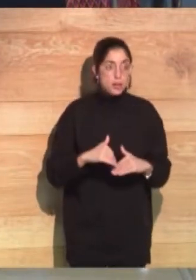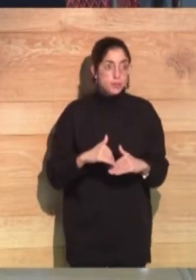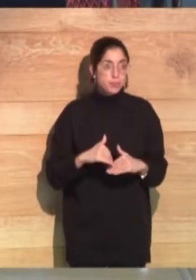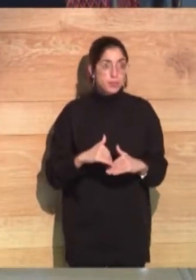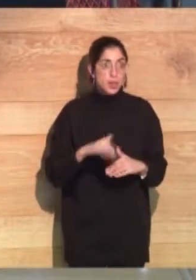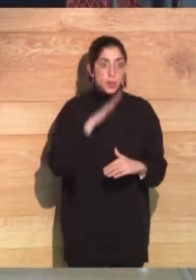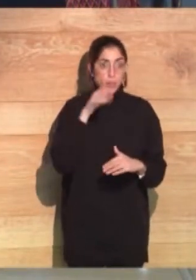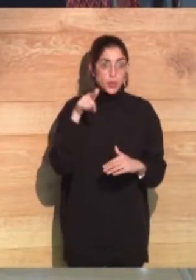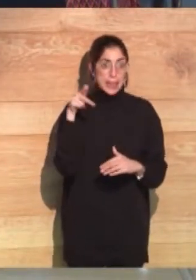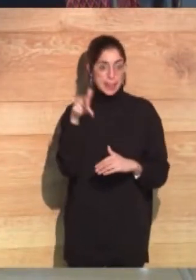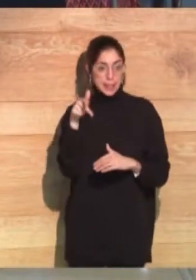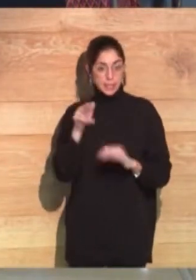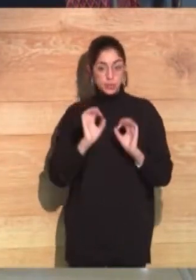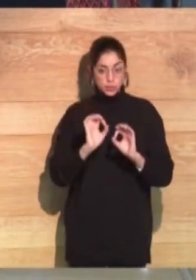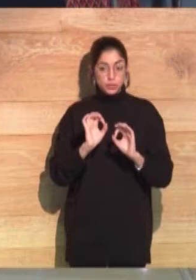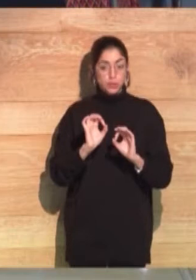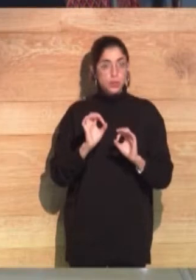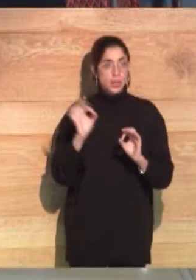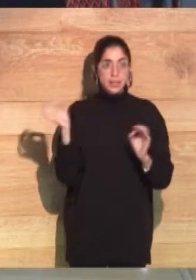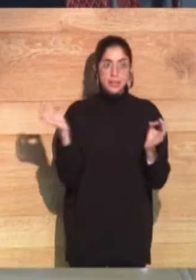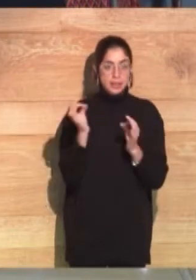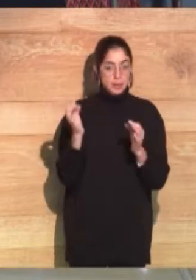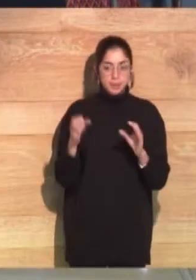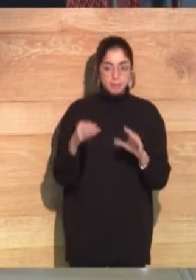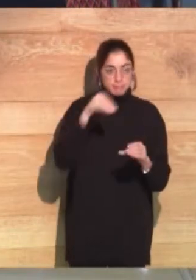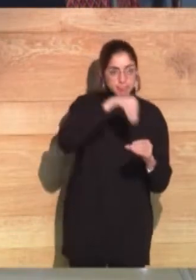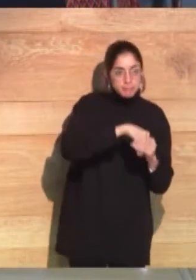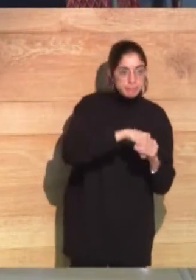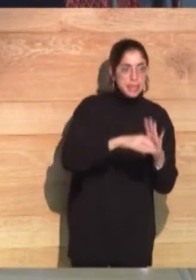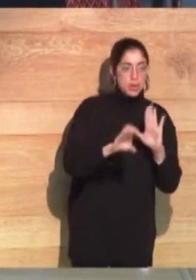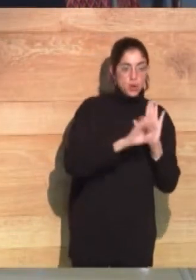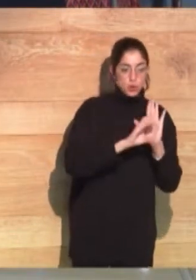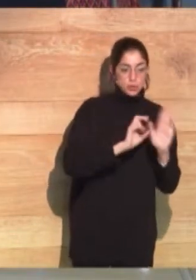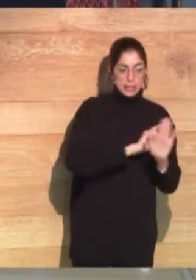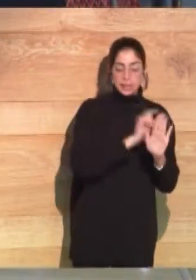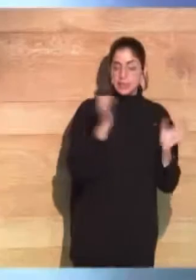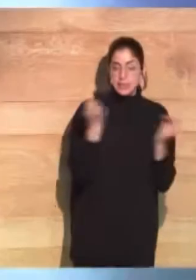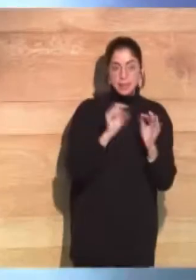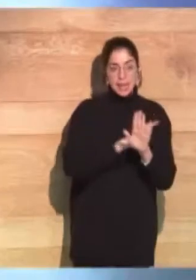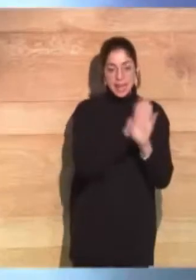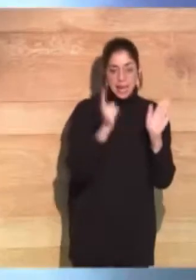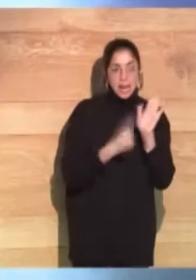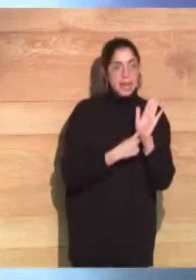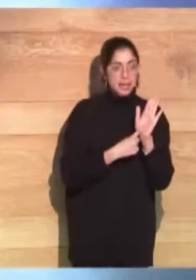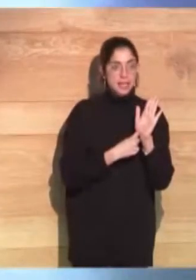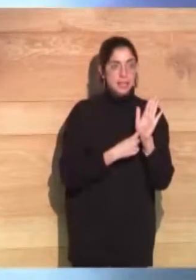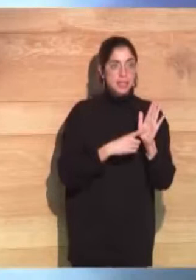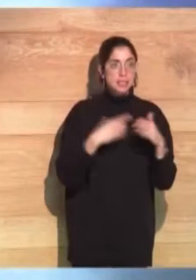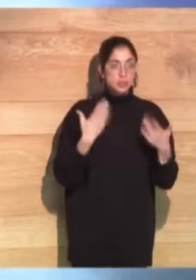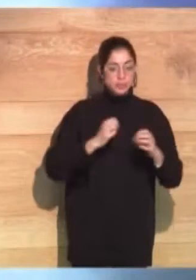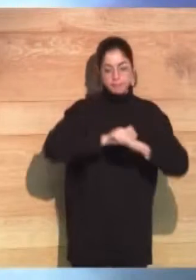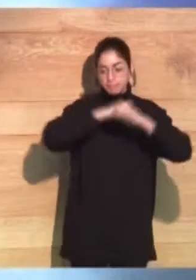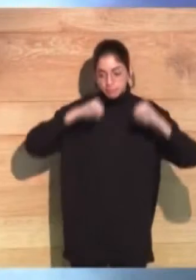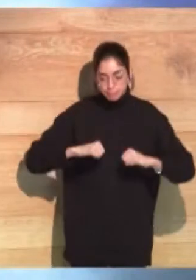Estos derechos tienen que formar parte de la Constitución, tienen que ser ley y se tienen que implementar